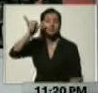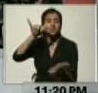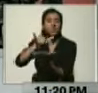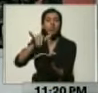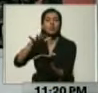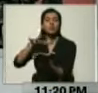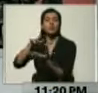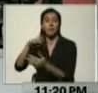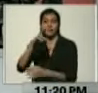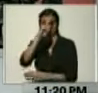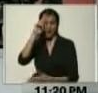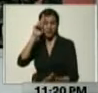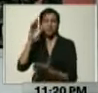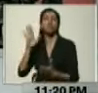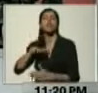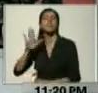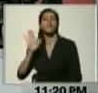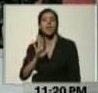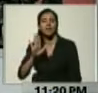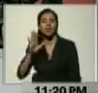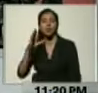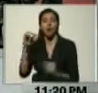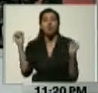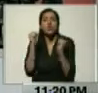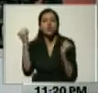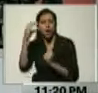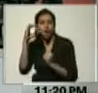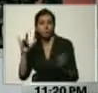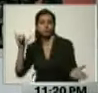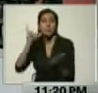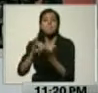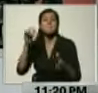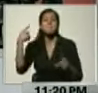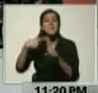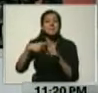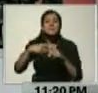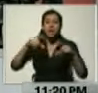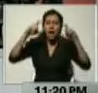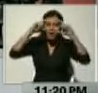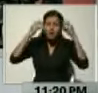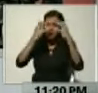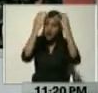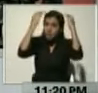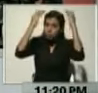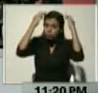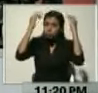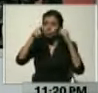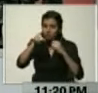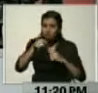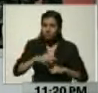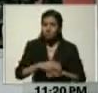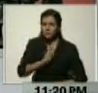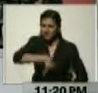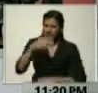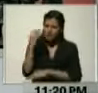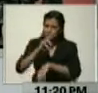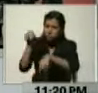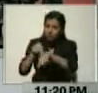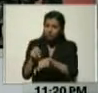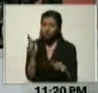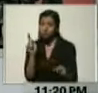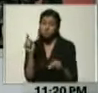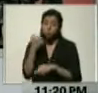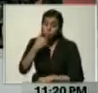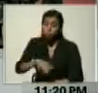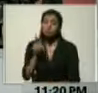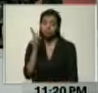procedente de Bogotá con Lorenzo Mendoza y Henry Ramos Aluc a bordo, donde tienen un por qué y un para qué